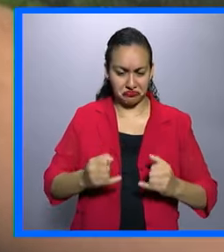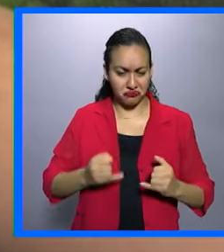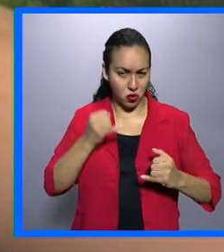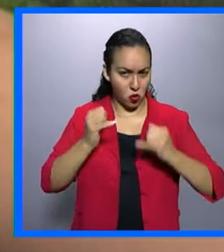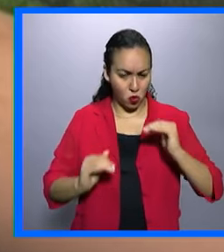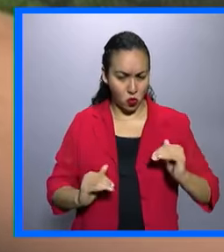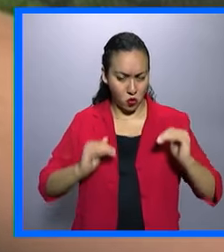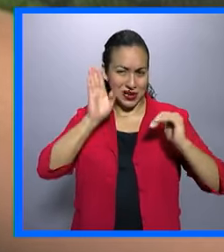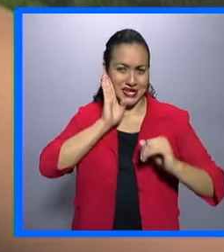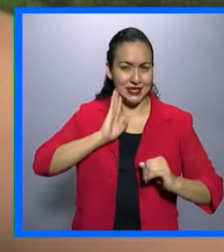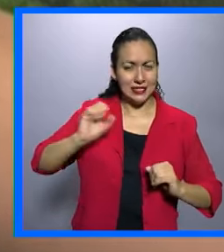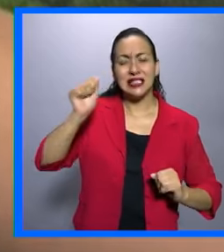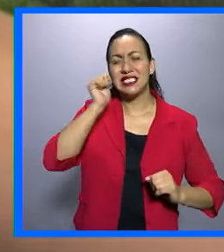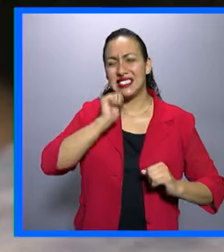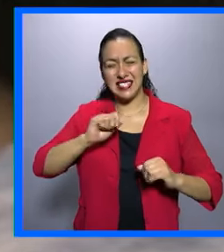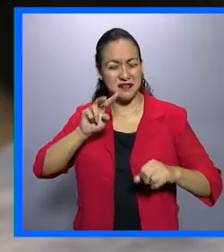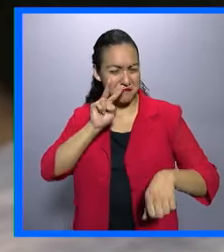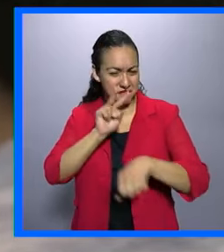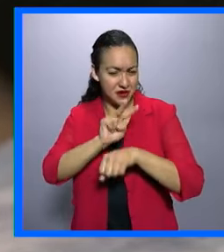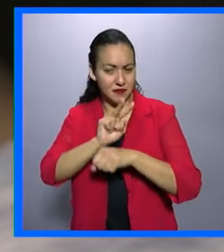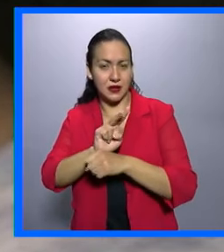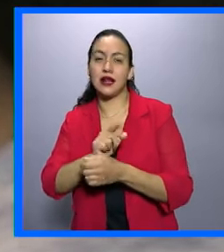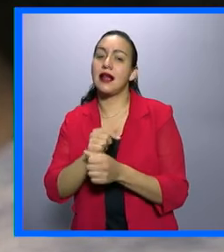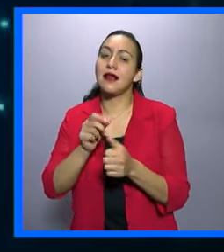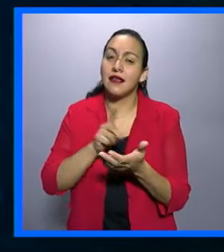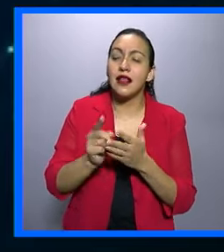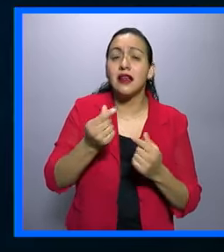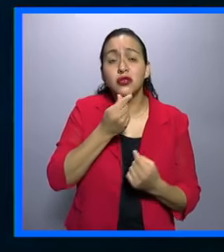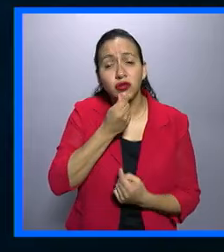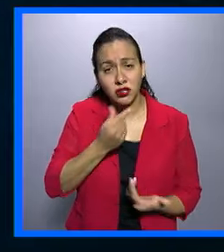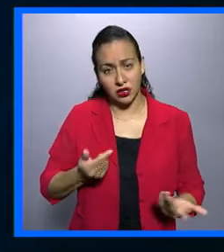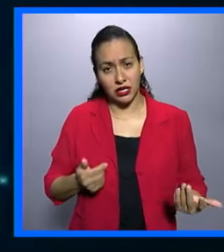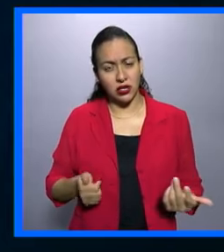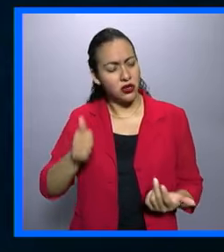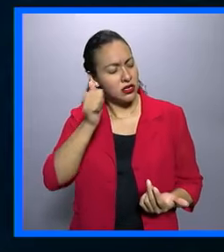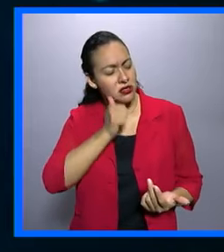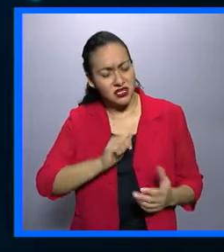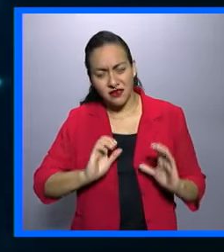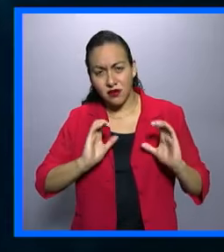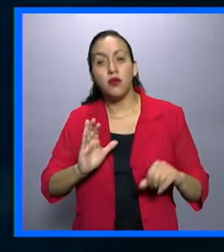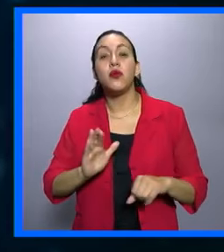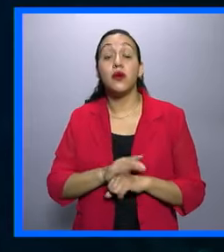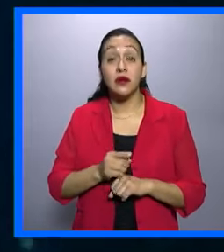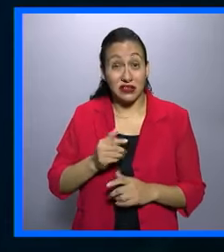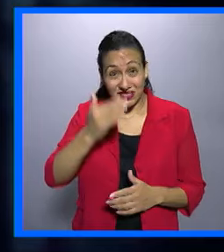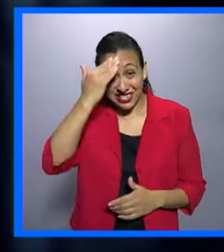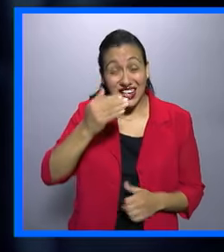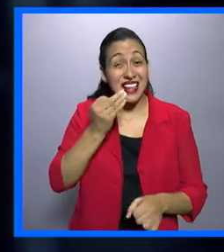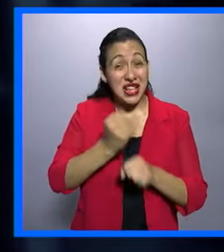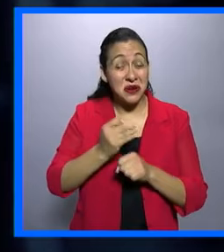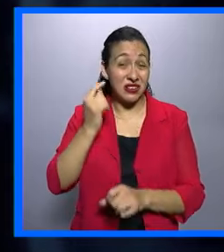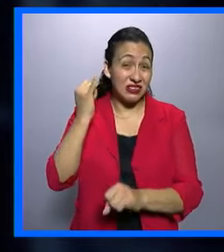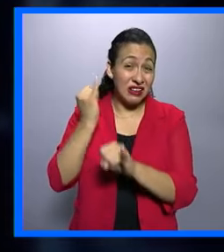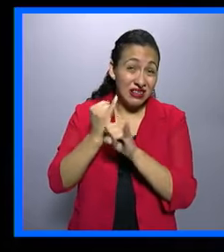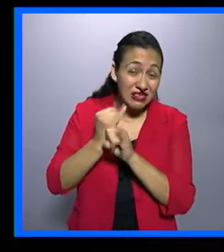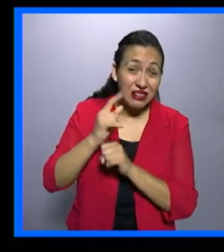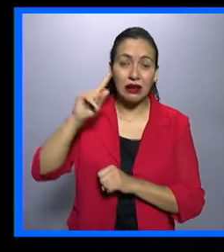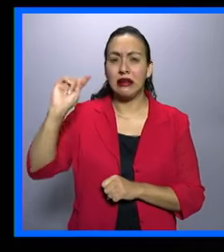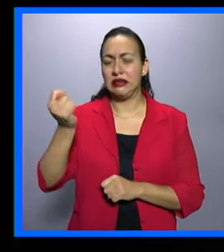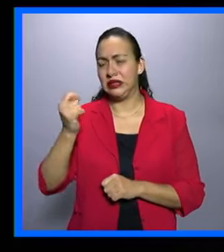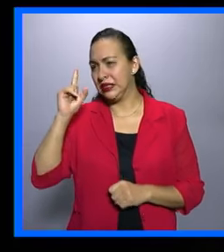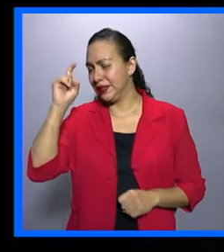reto proteger y garantizar los derechos de las infancias que están expuestas con el uso de dispositivos electrónicos que recurren cada